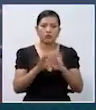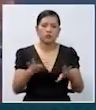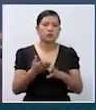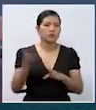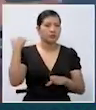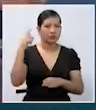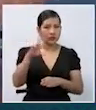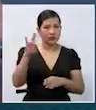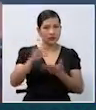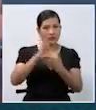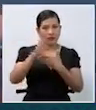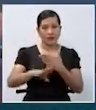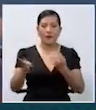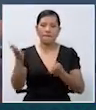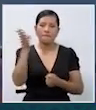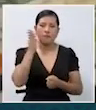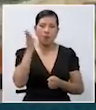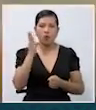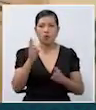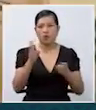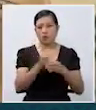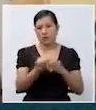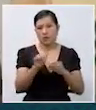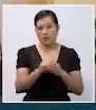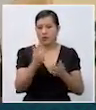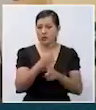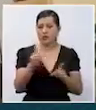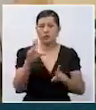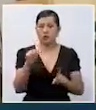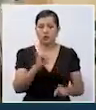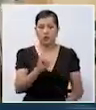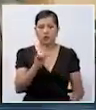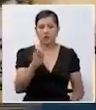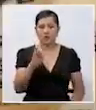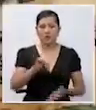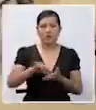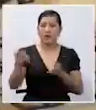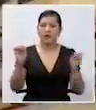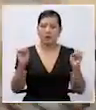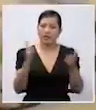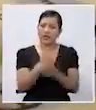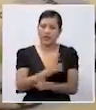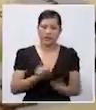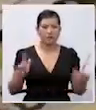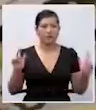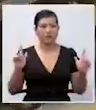de febrero los bonos en dólares liberados del impuesto a las transacciones financieras ITF.